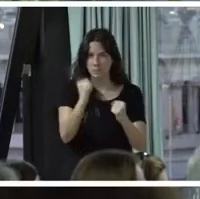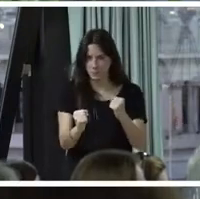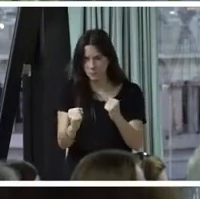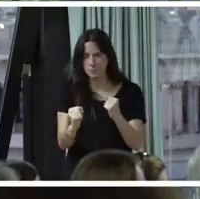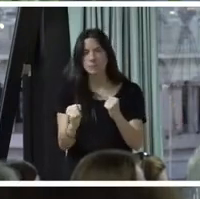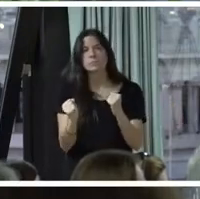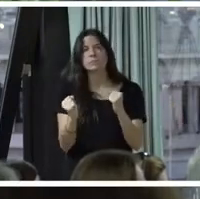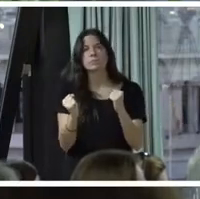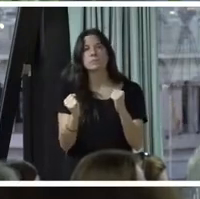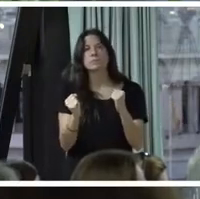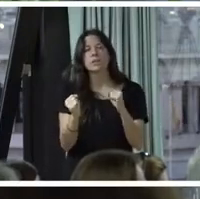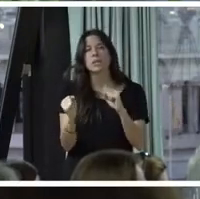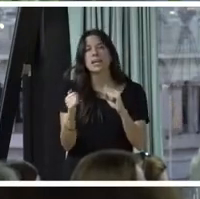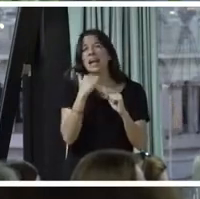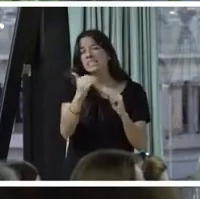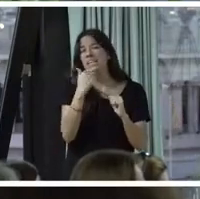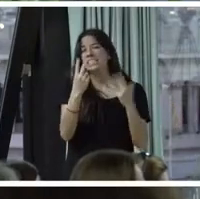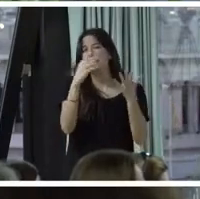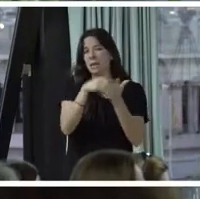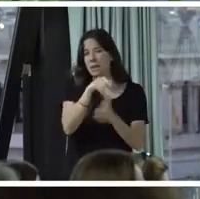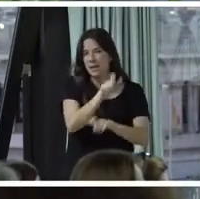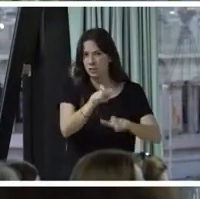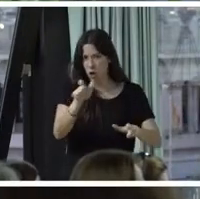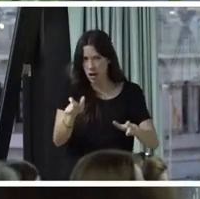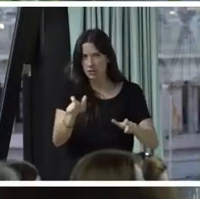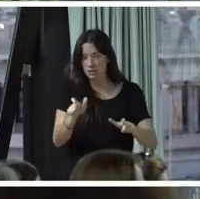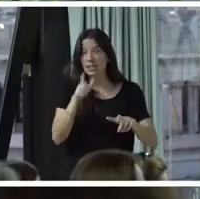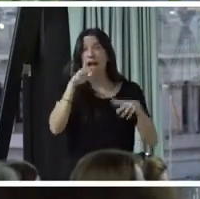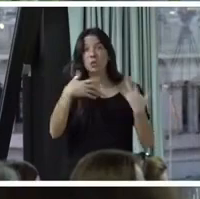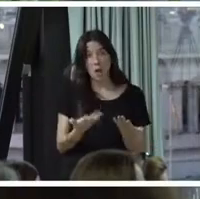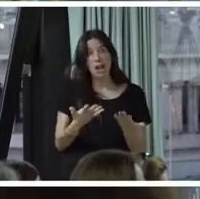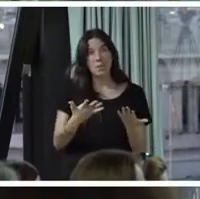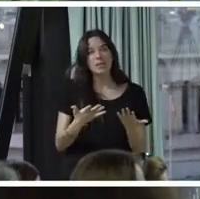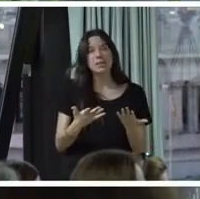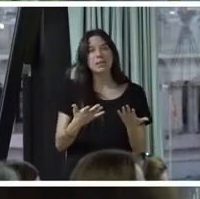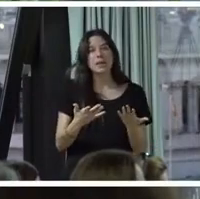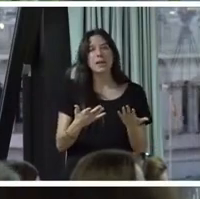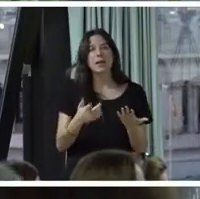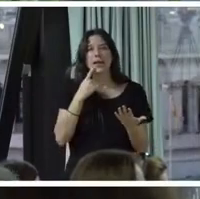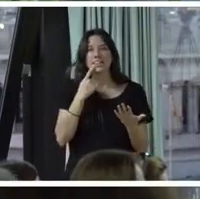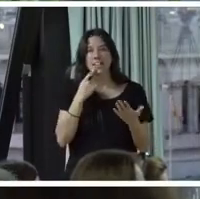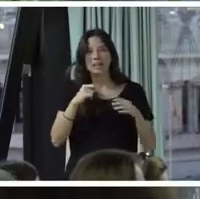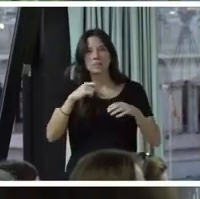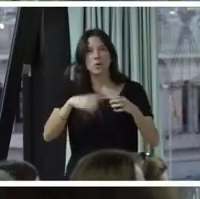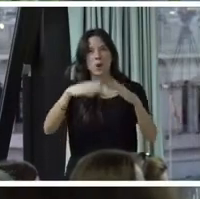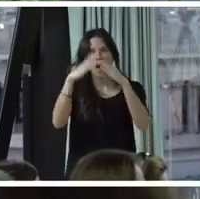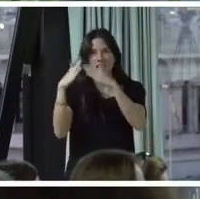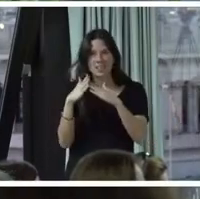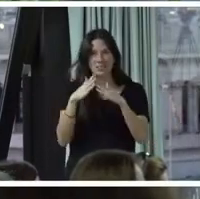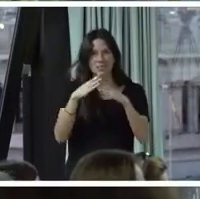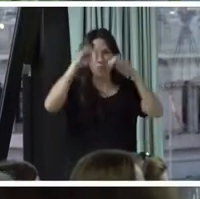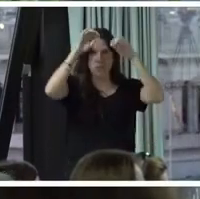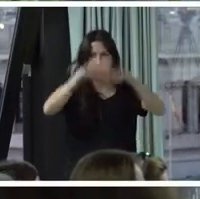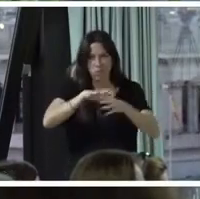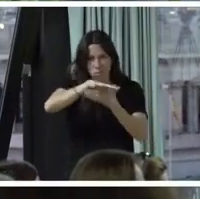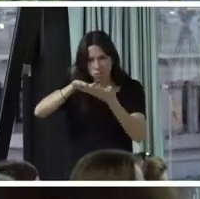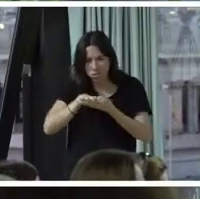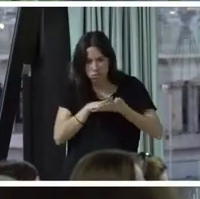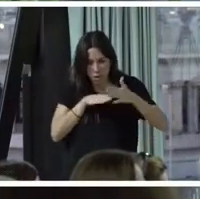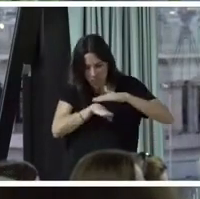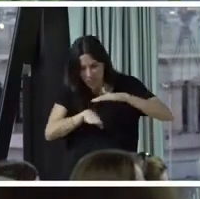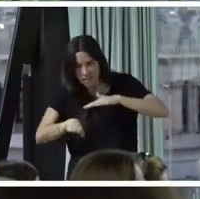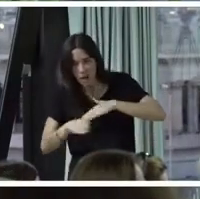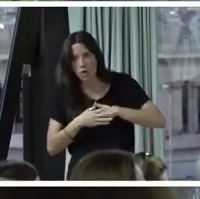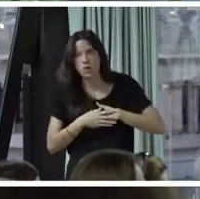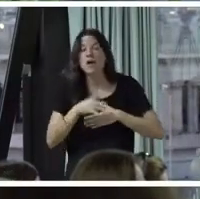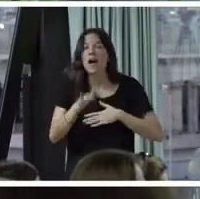asesinados hay cerca de 7000 personas que hoy se encuentran bajo los escombros además ha intensificado la